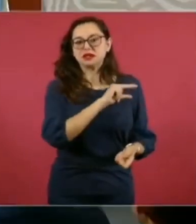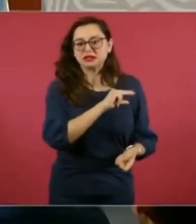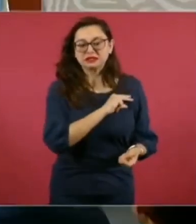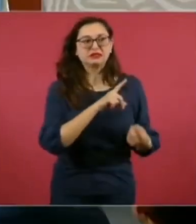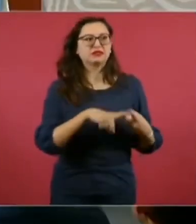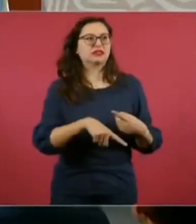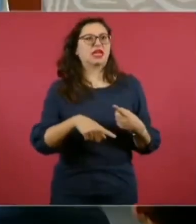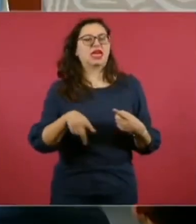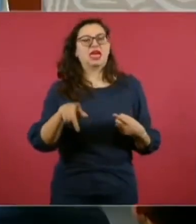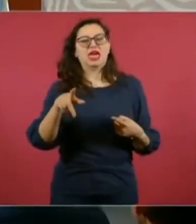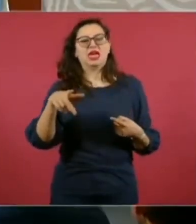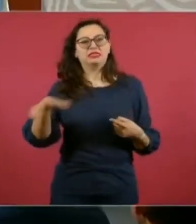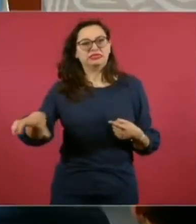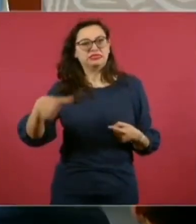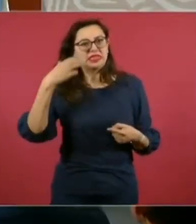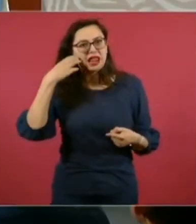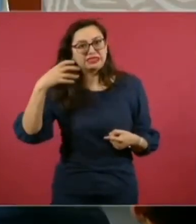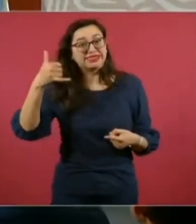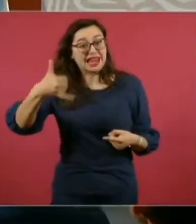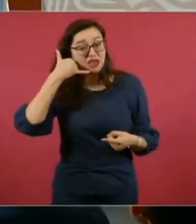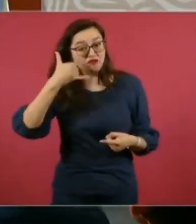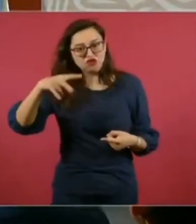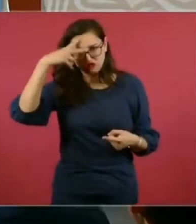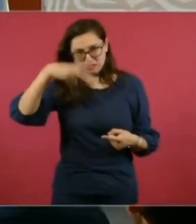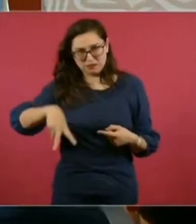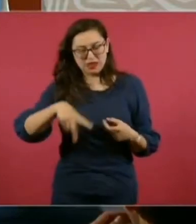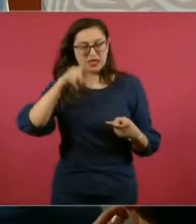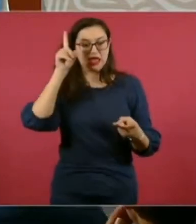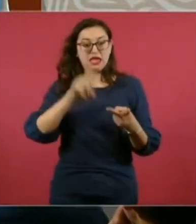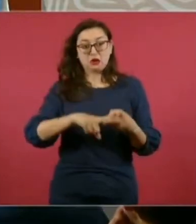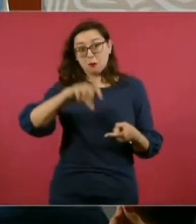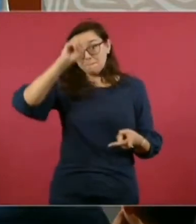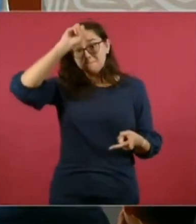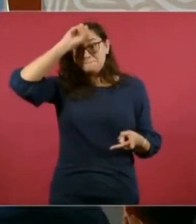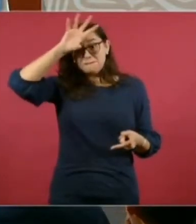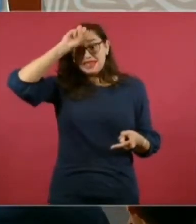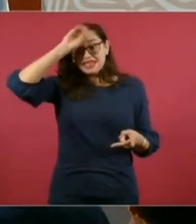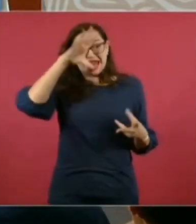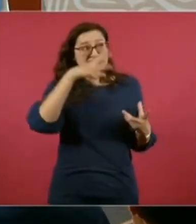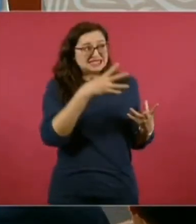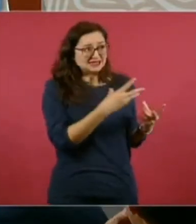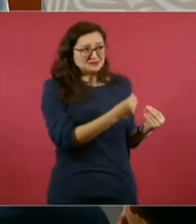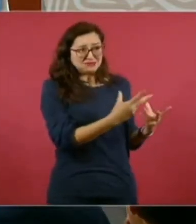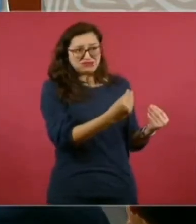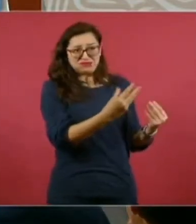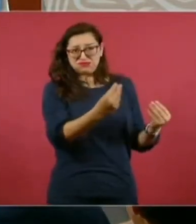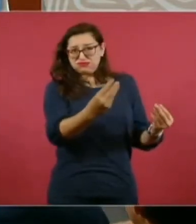Teléfonos de México, entregaron las minas,